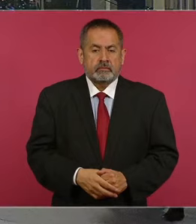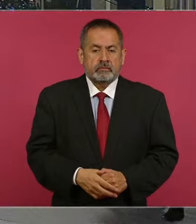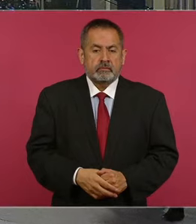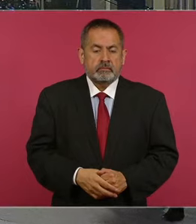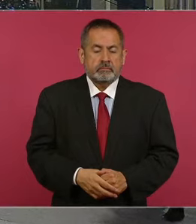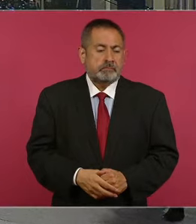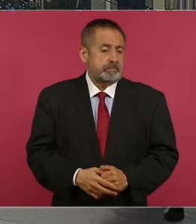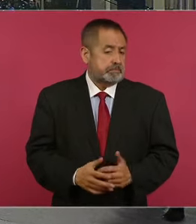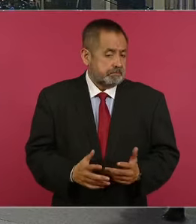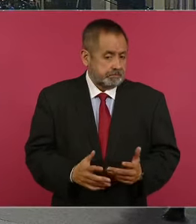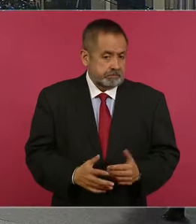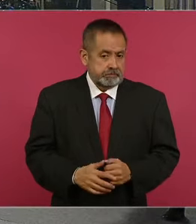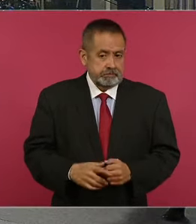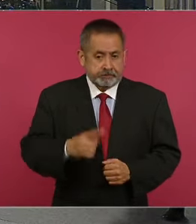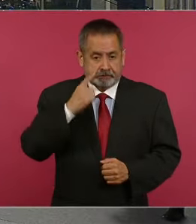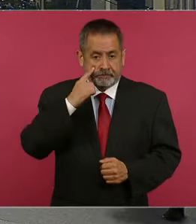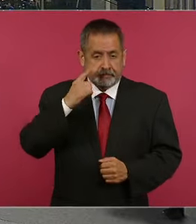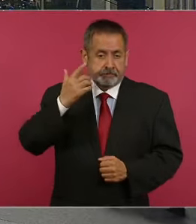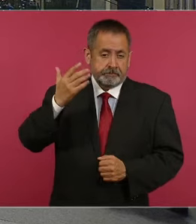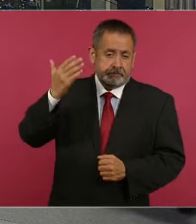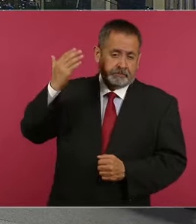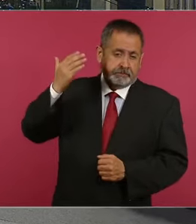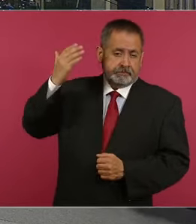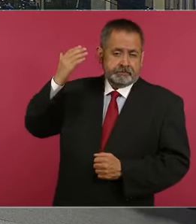Es que antes